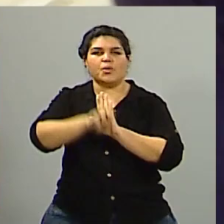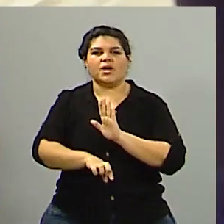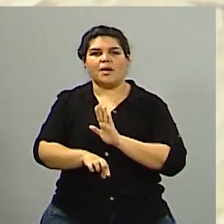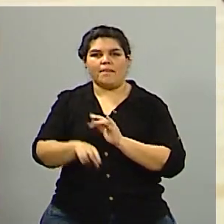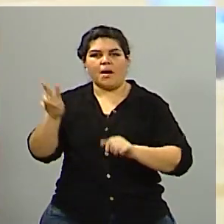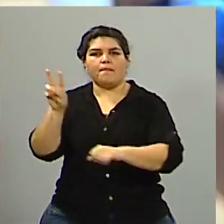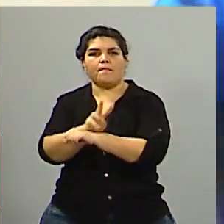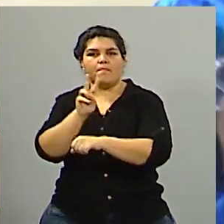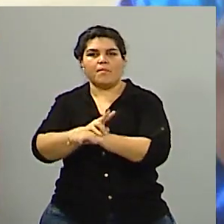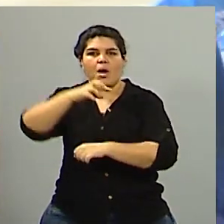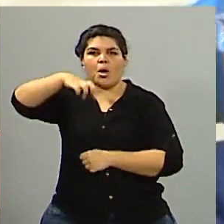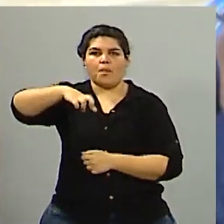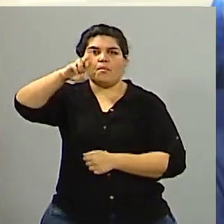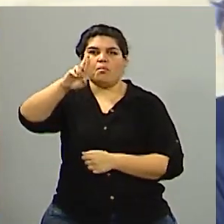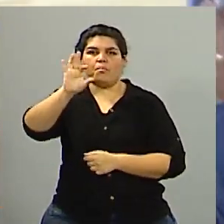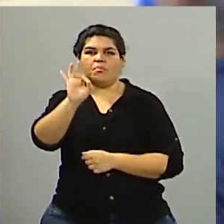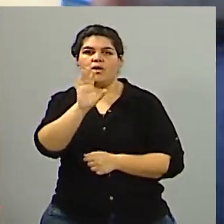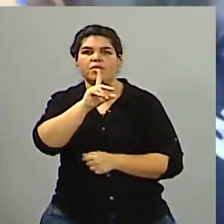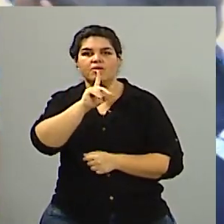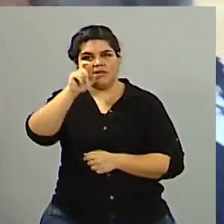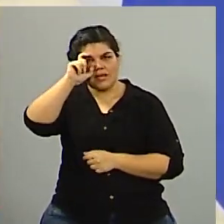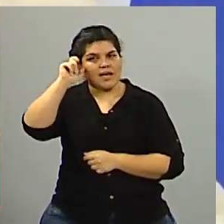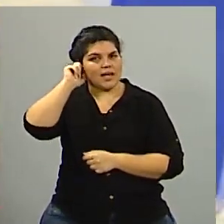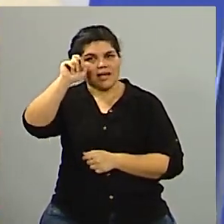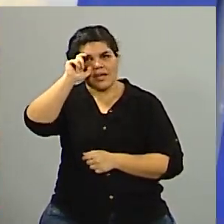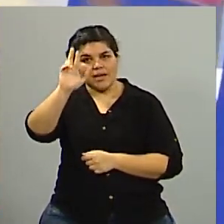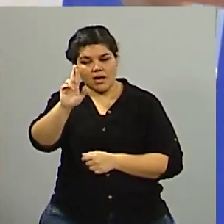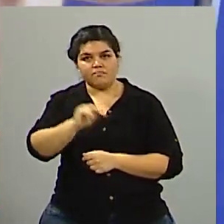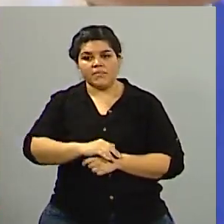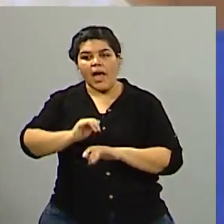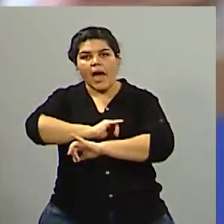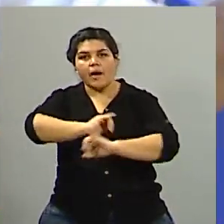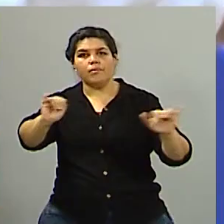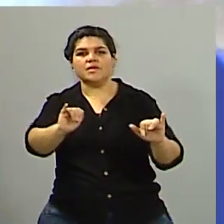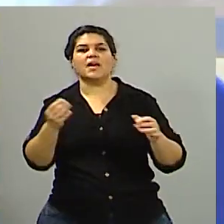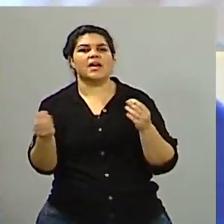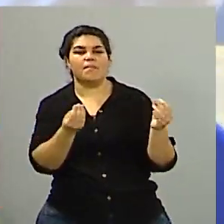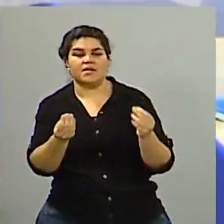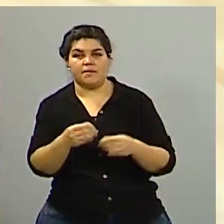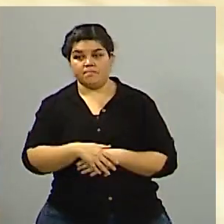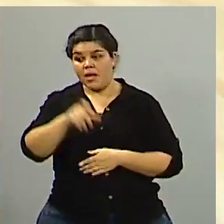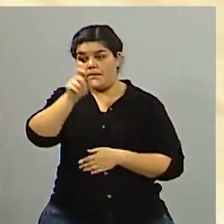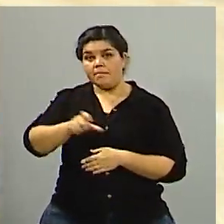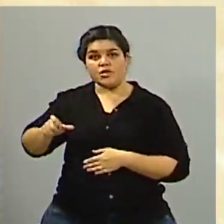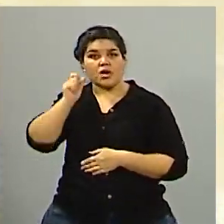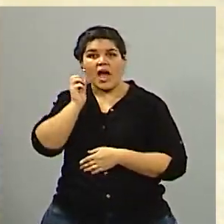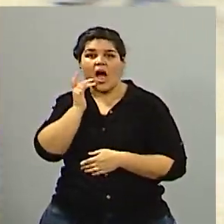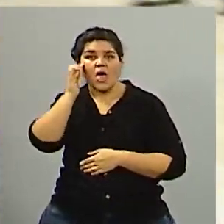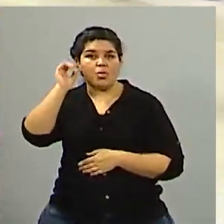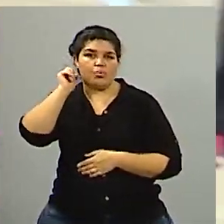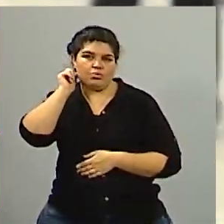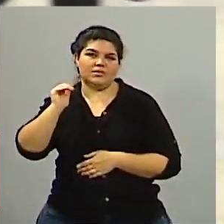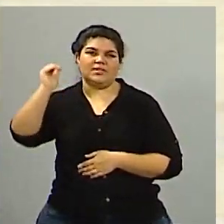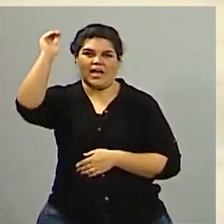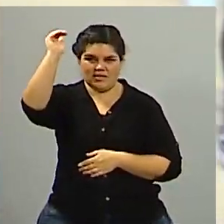que se da a nivel nacional, hablaba de la cantidad de pedidos de ayuda de personas mayores que estaban en situaciones de violencia en la Argentina